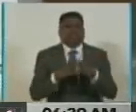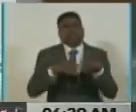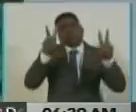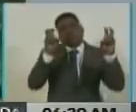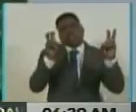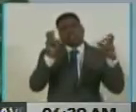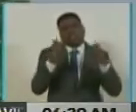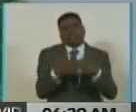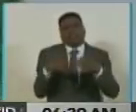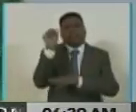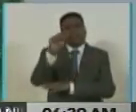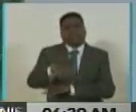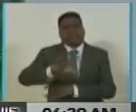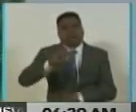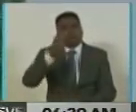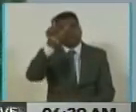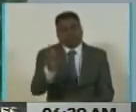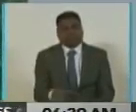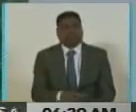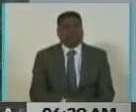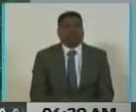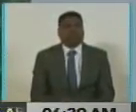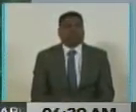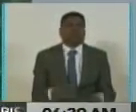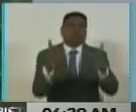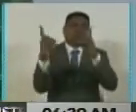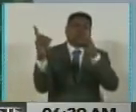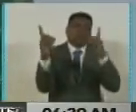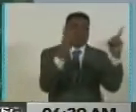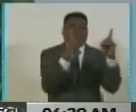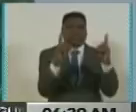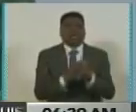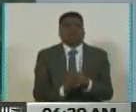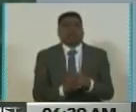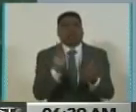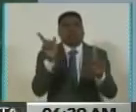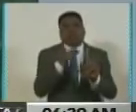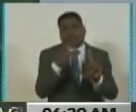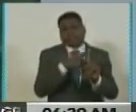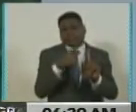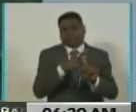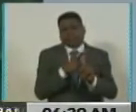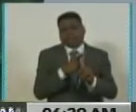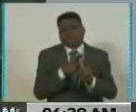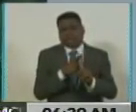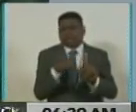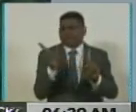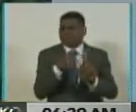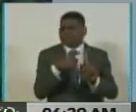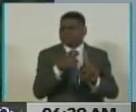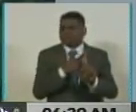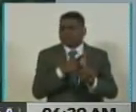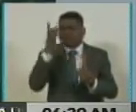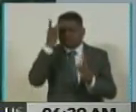confrontar, de derrotar al otro en el escenario de un diálogo, fue una de las principales banderas de ambos sectores, quizás por eso no se